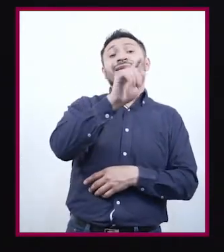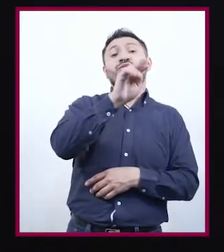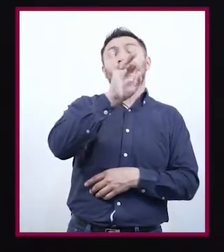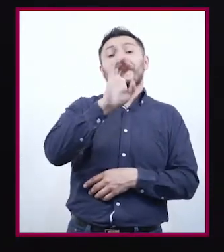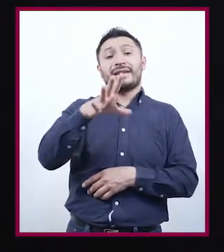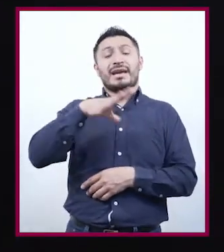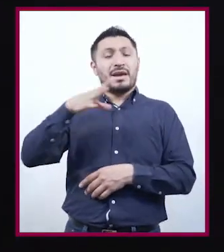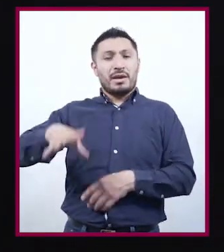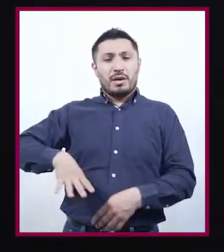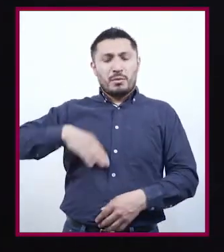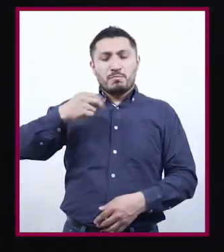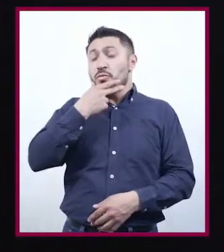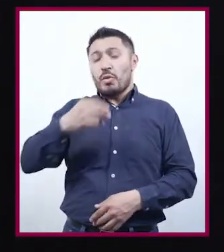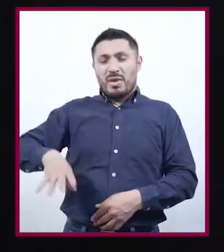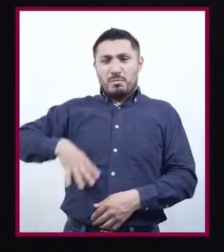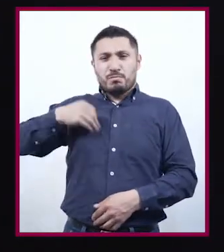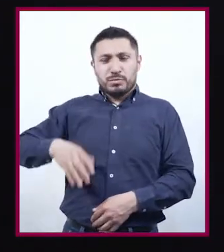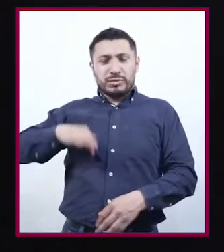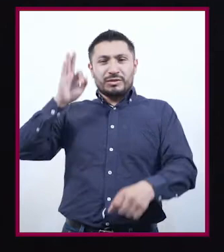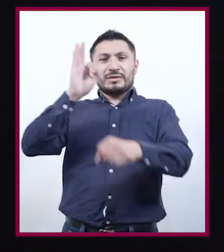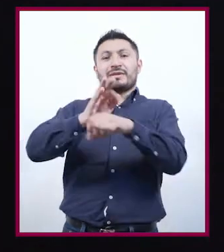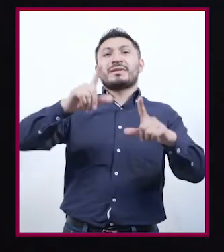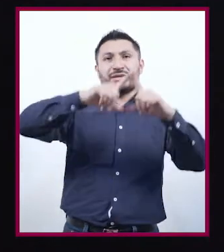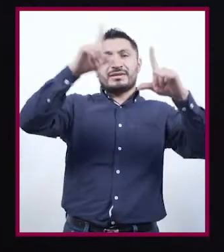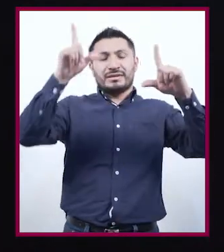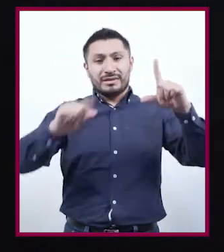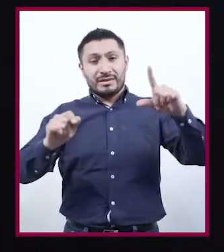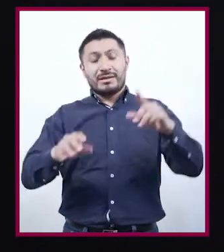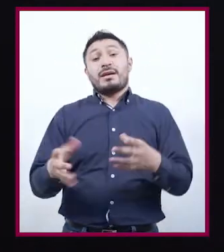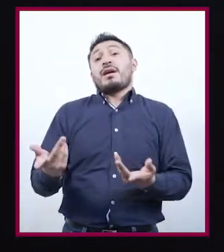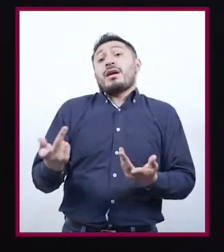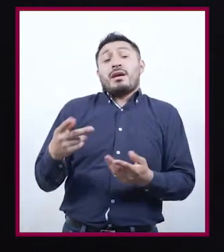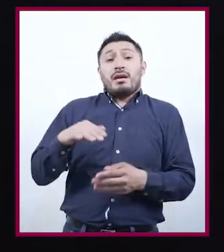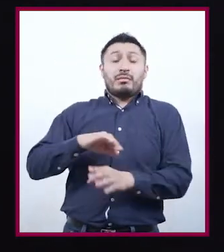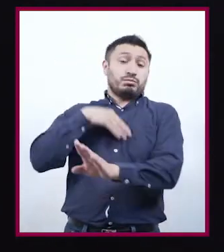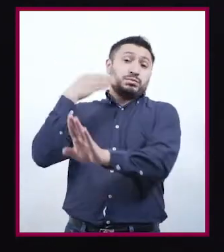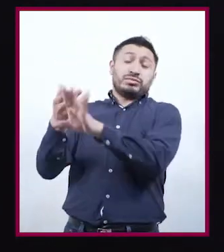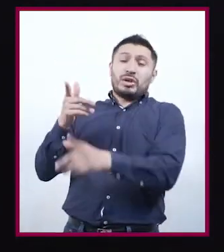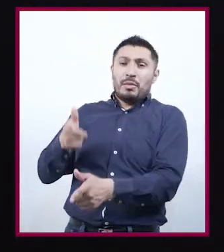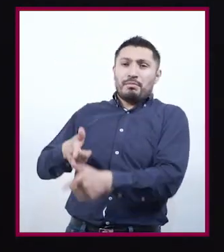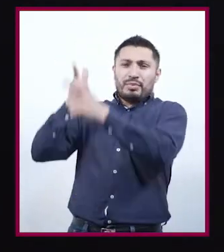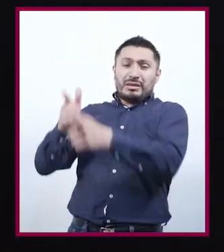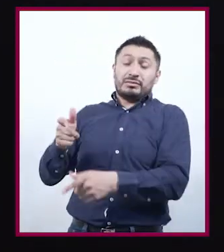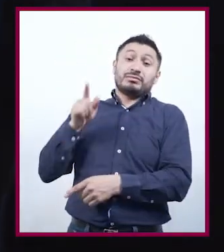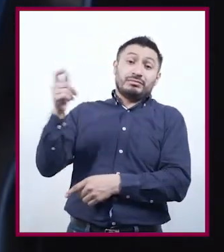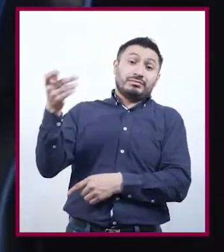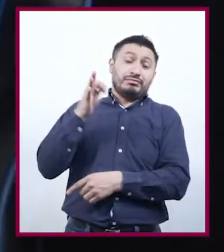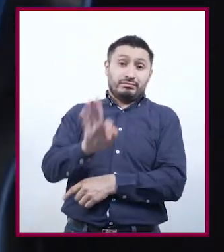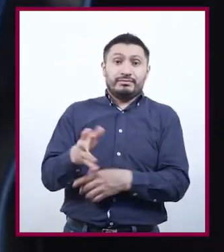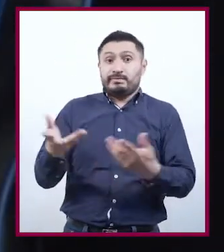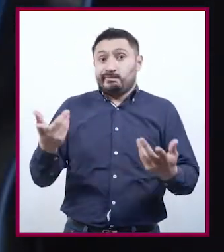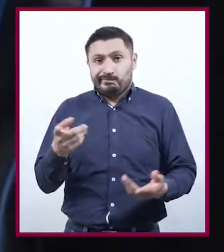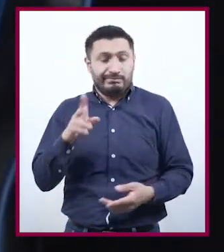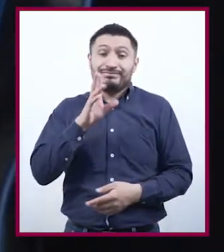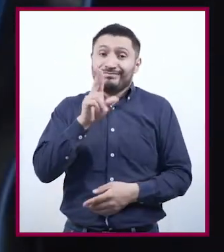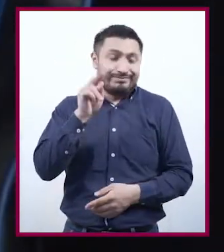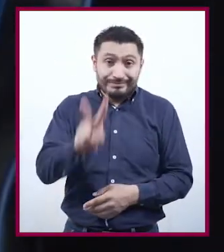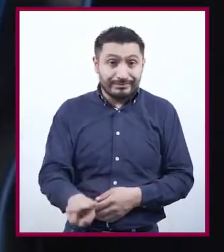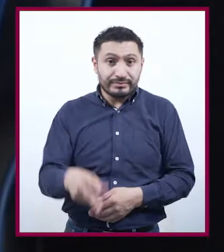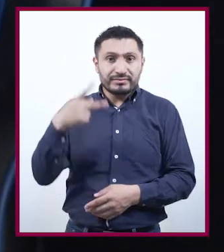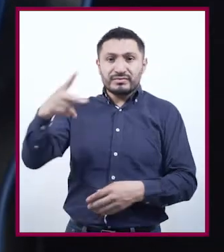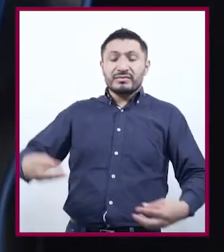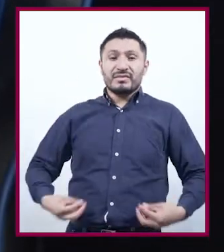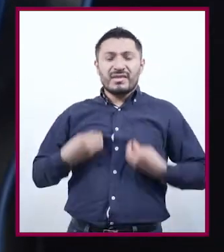hombre que a su manera luchó por la patria y, paradójicamente, murió acusado de traicionarla. Su vida fue